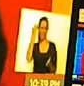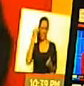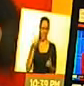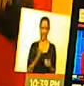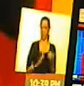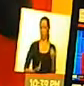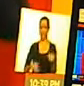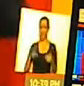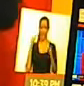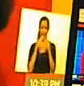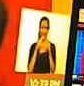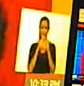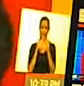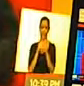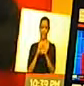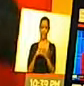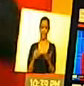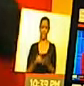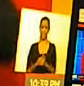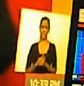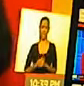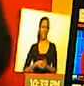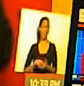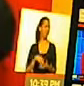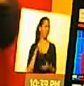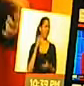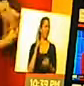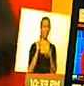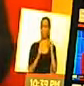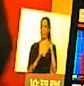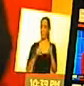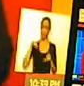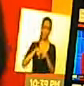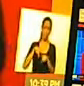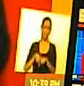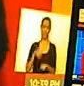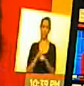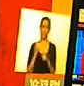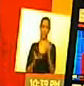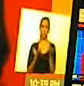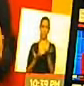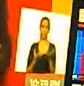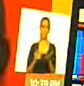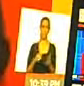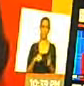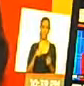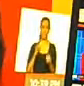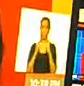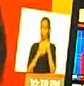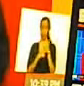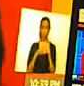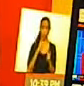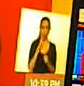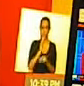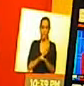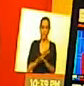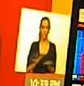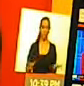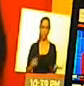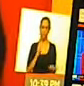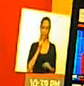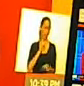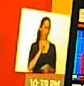casa y ningunea a todo el mundo, a la señora que trabaja en la cocina. No, el tipo es un desastre, no, horrible. A un mal inquilino. No, no, malo,